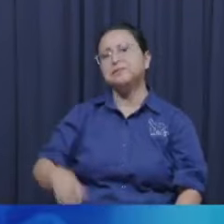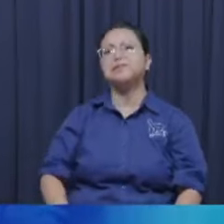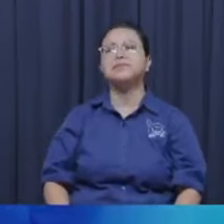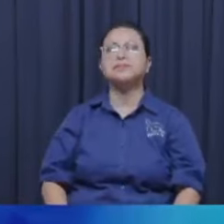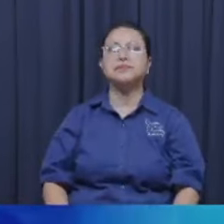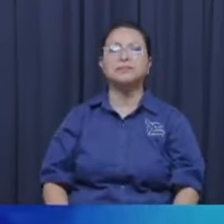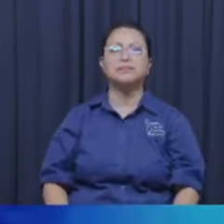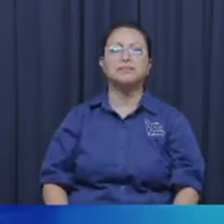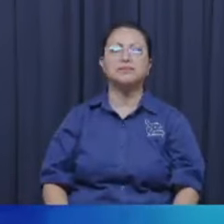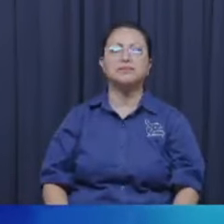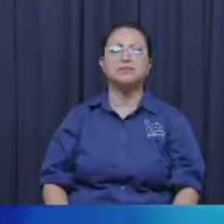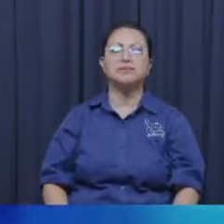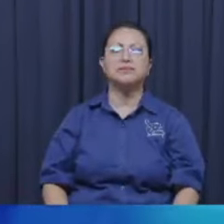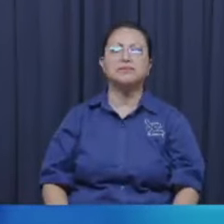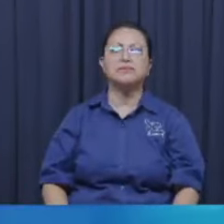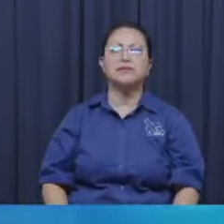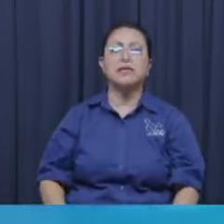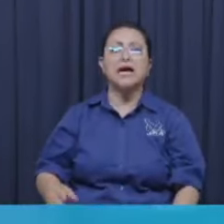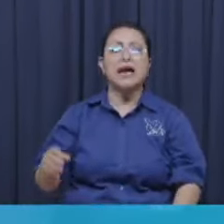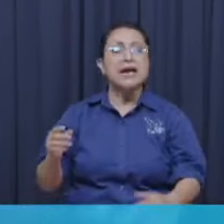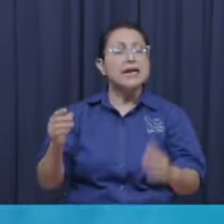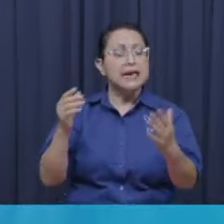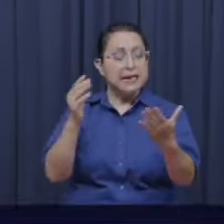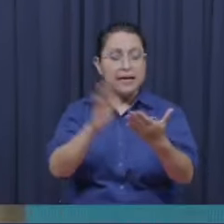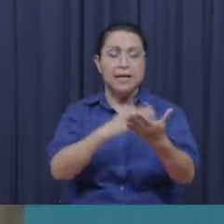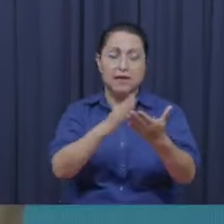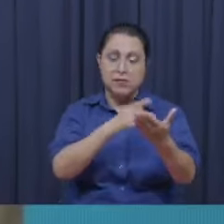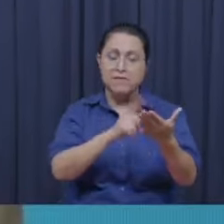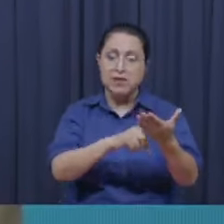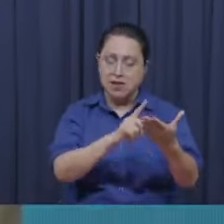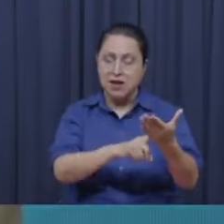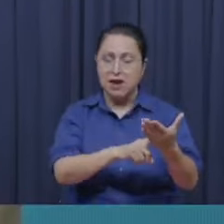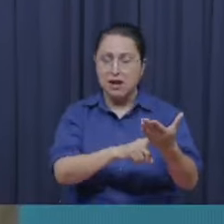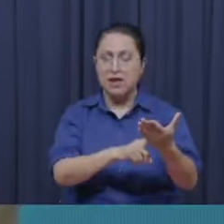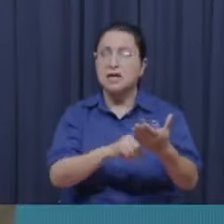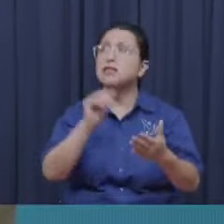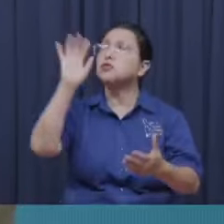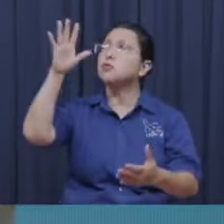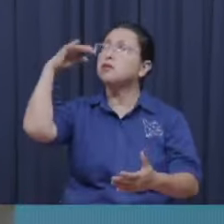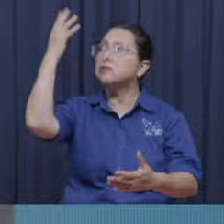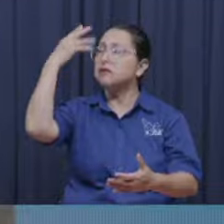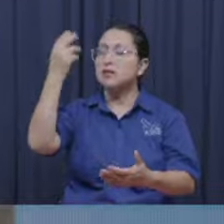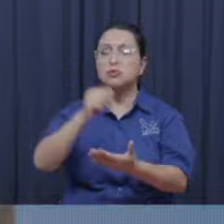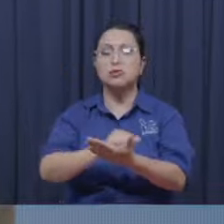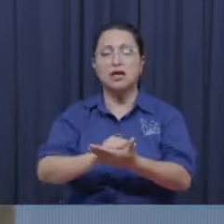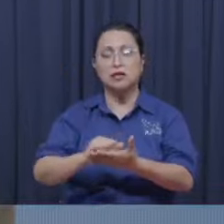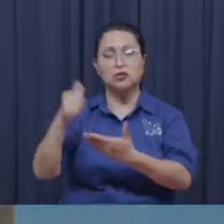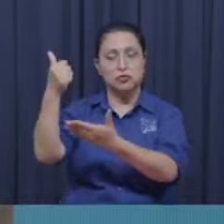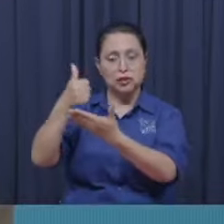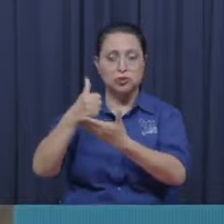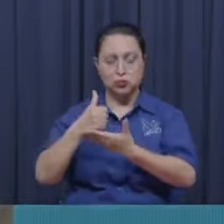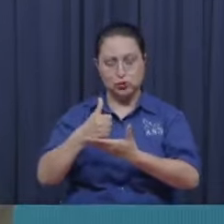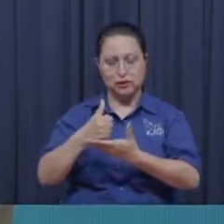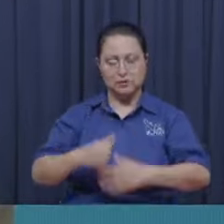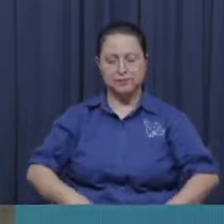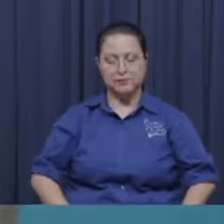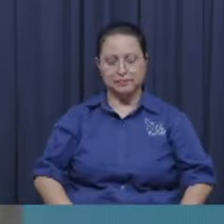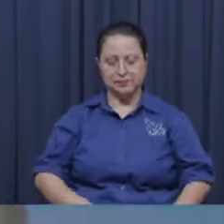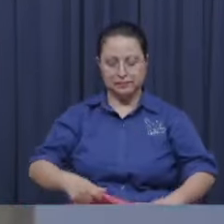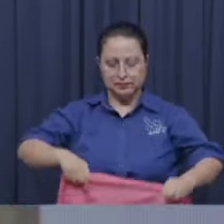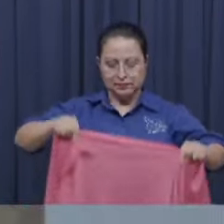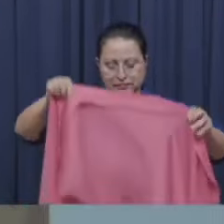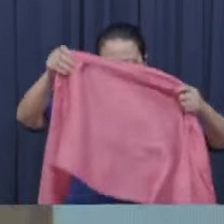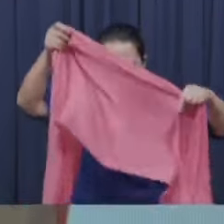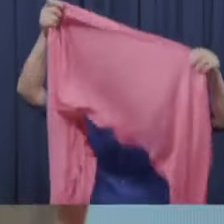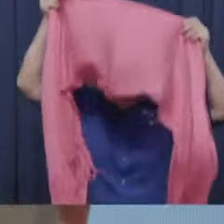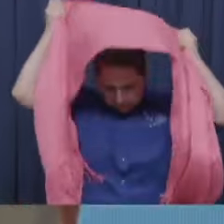¿verdad? Todo esto por medio de la palabra y por medio de su Santo Espíritu. Hagamos una oración. Padre, en el nombre de